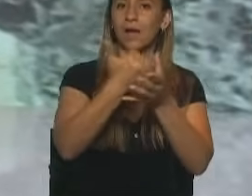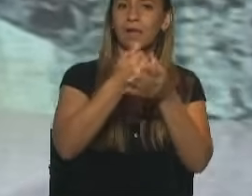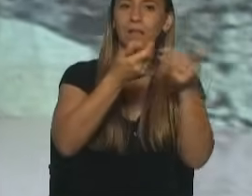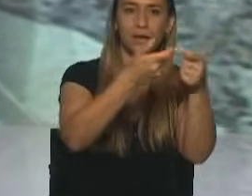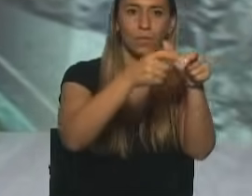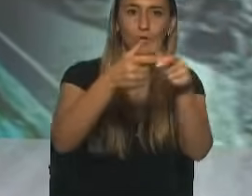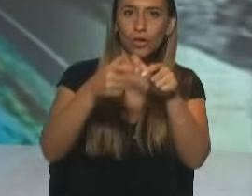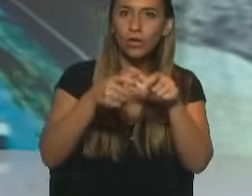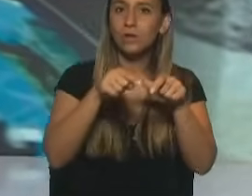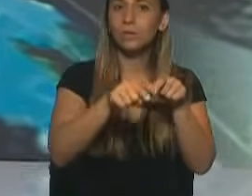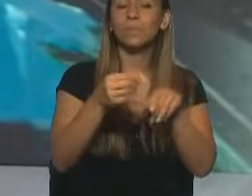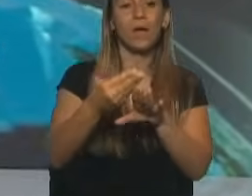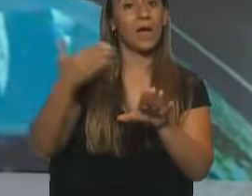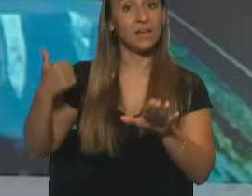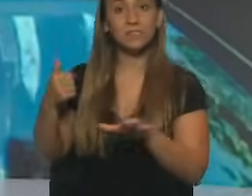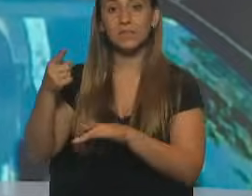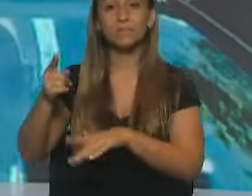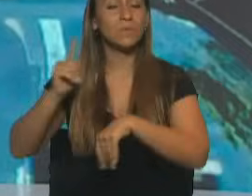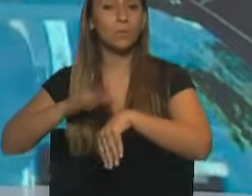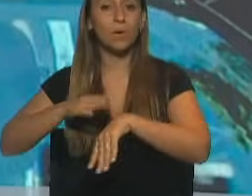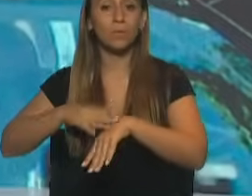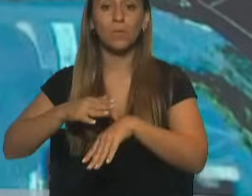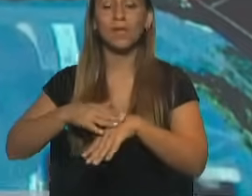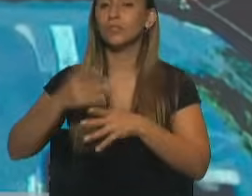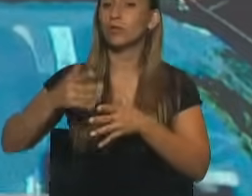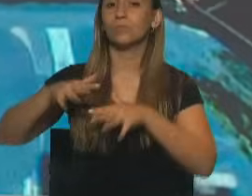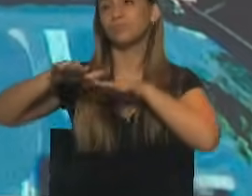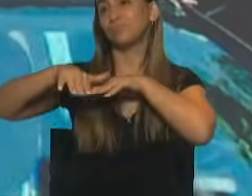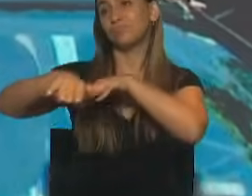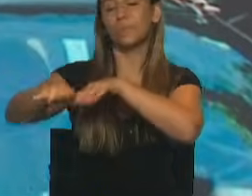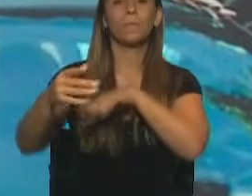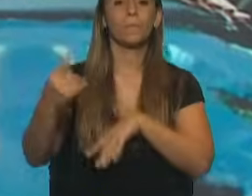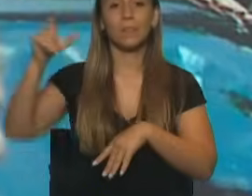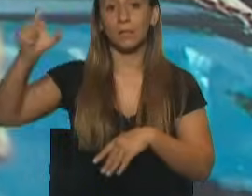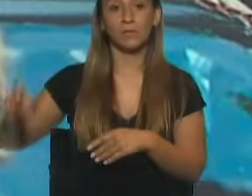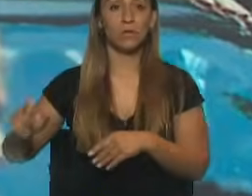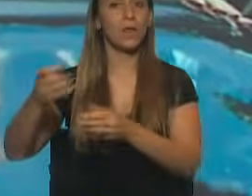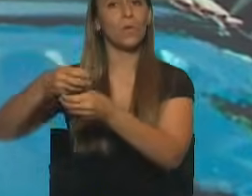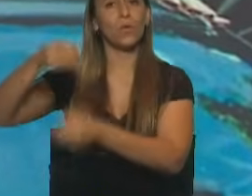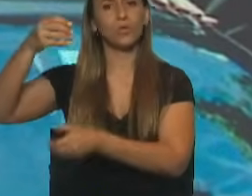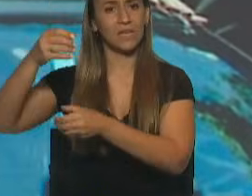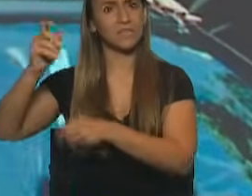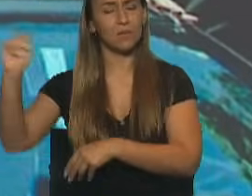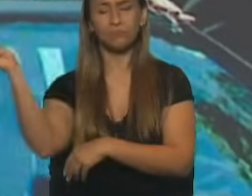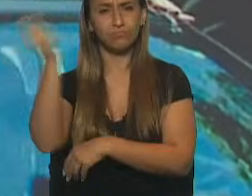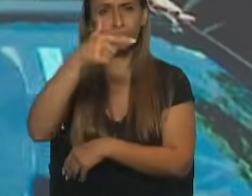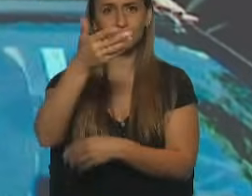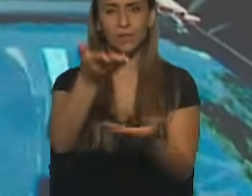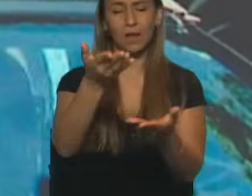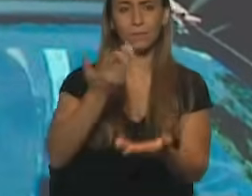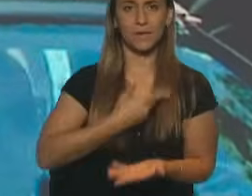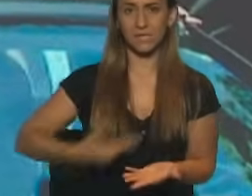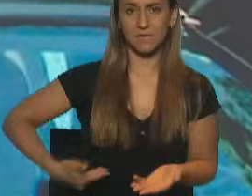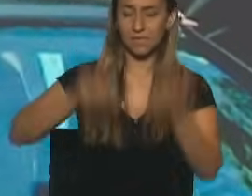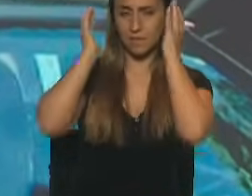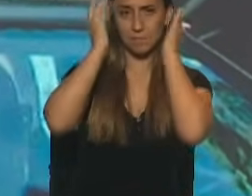pleno acto de asunción presidencial, una persona le arrojó una botella al presidente Javier